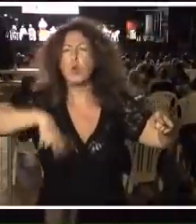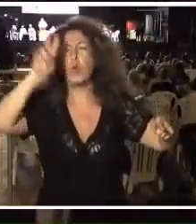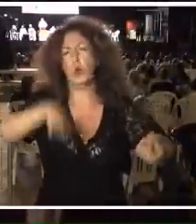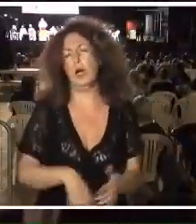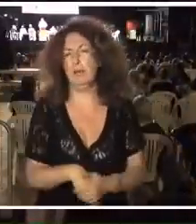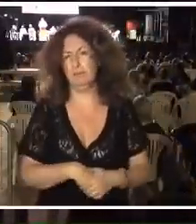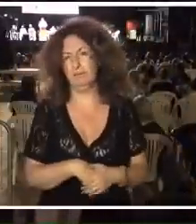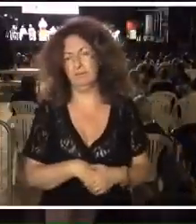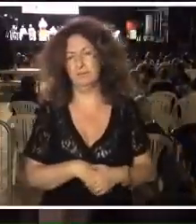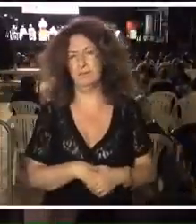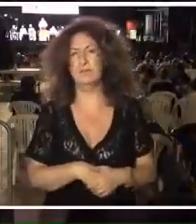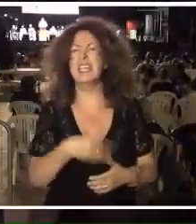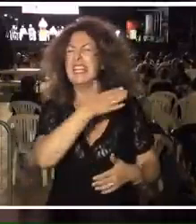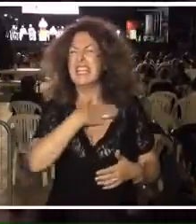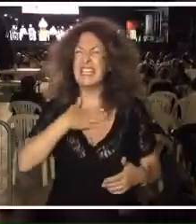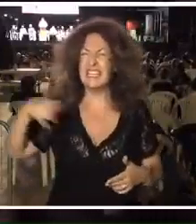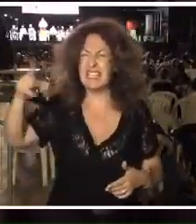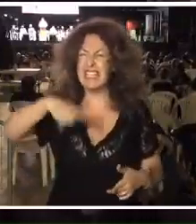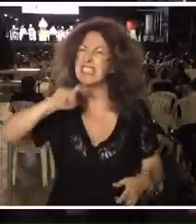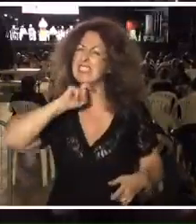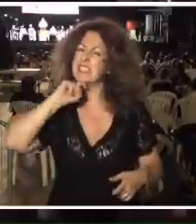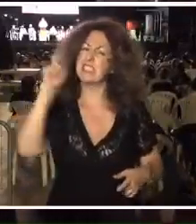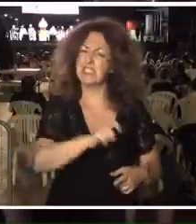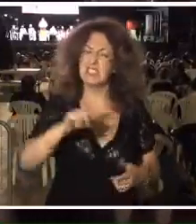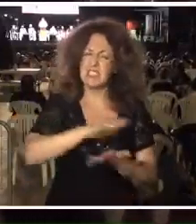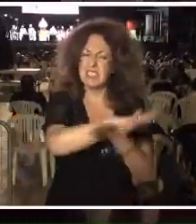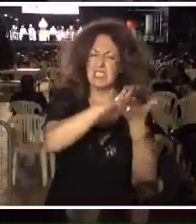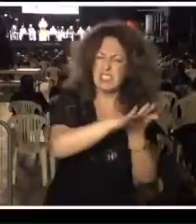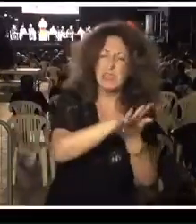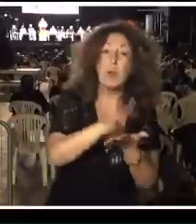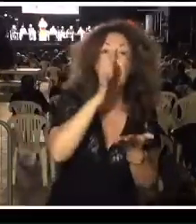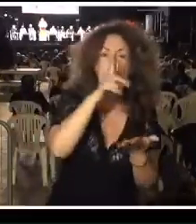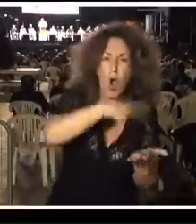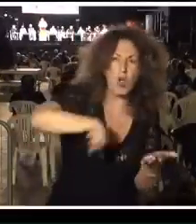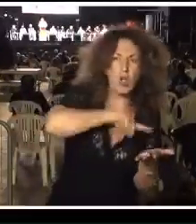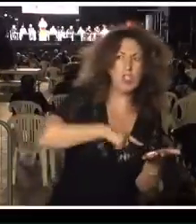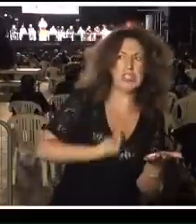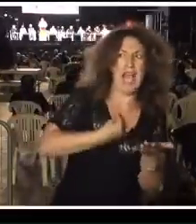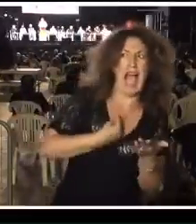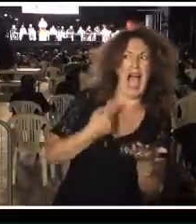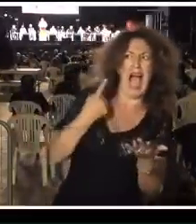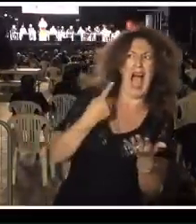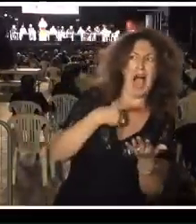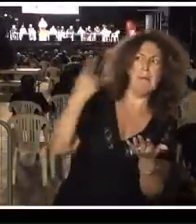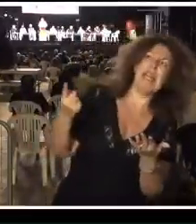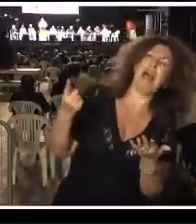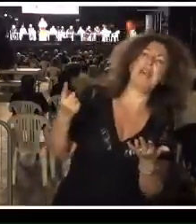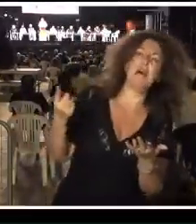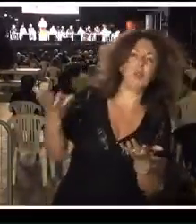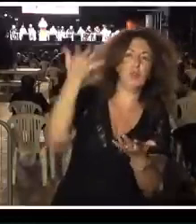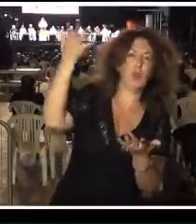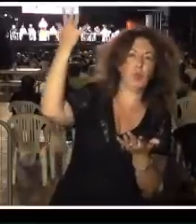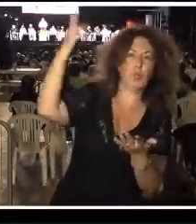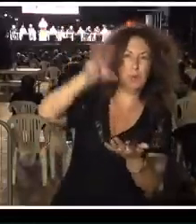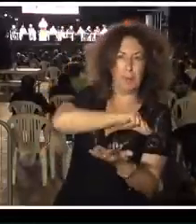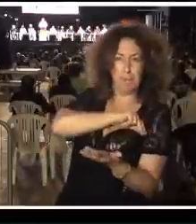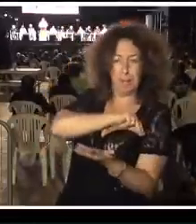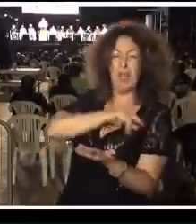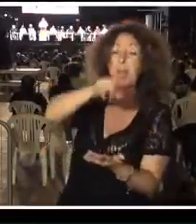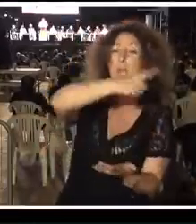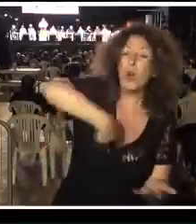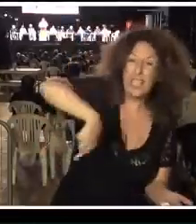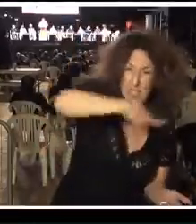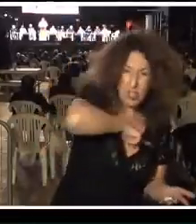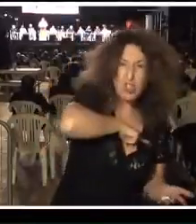democracia. Quieren acabar con nosotras porque amenazamos seriamente sus privilegios, porque somos